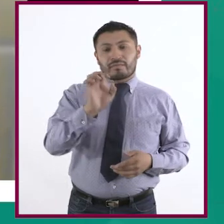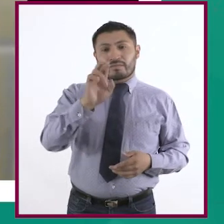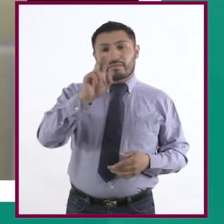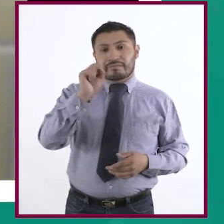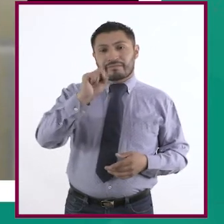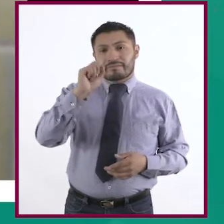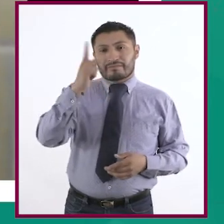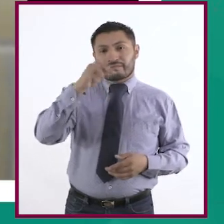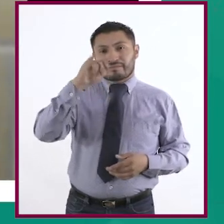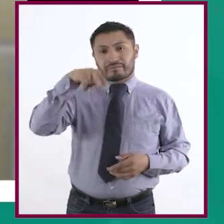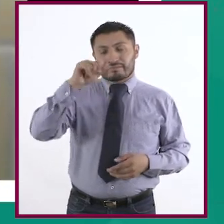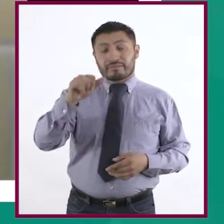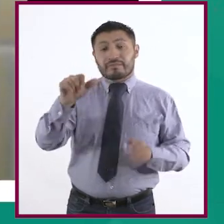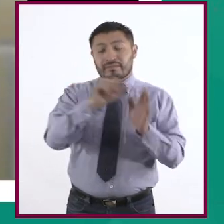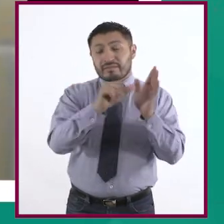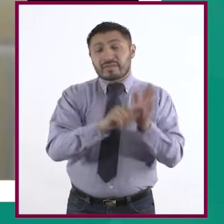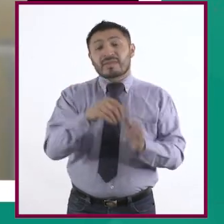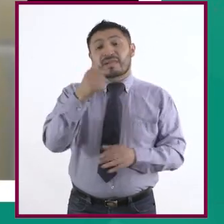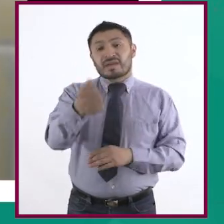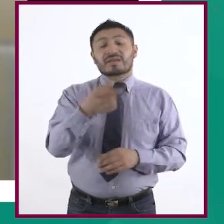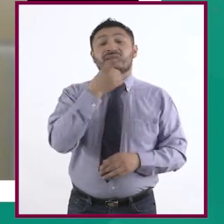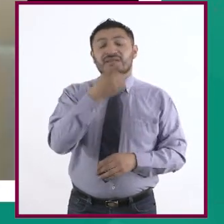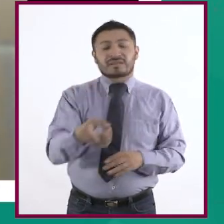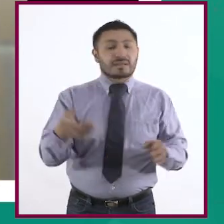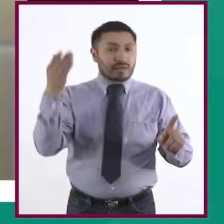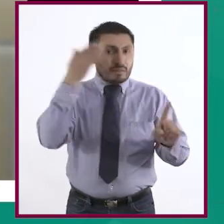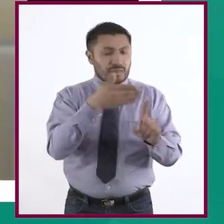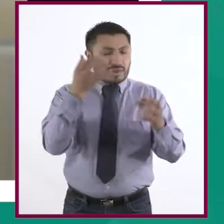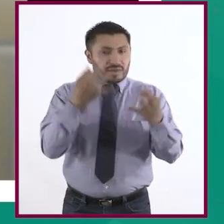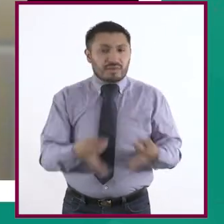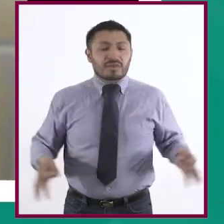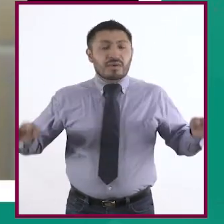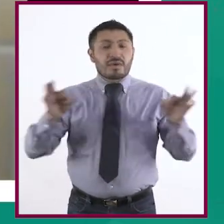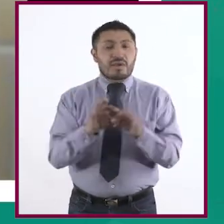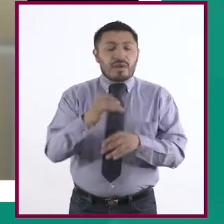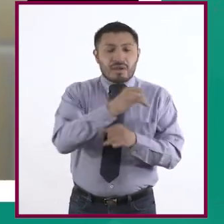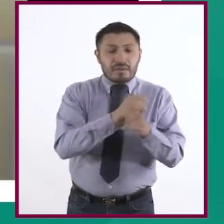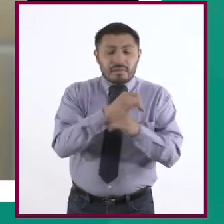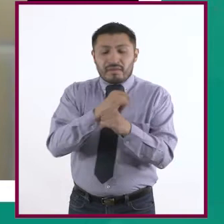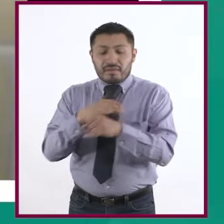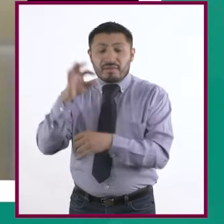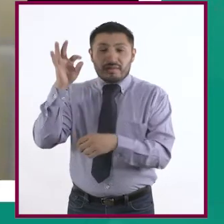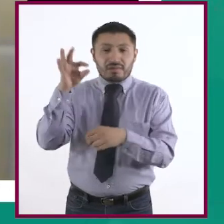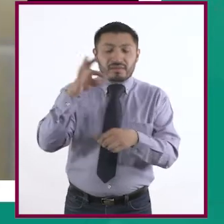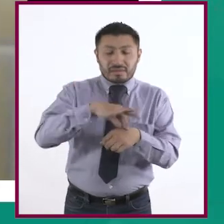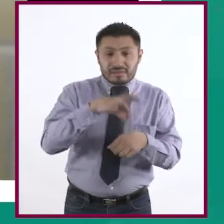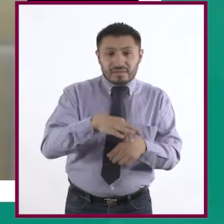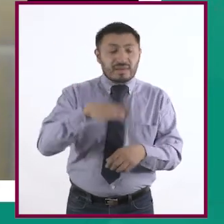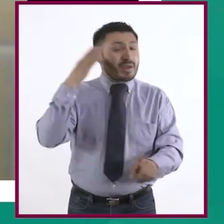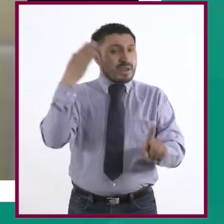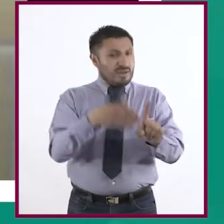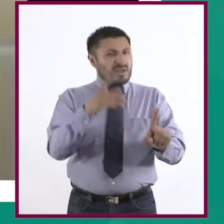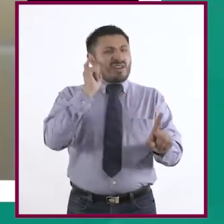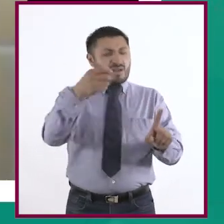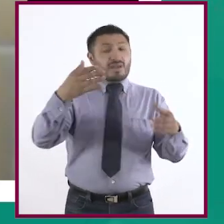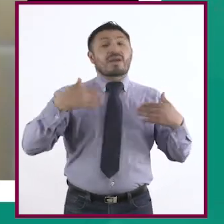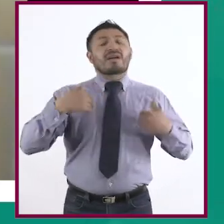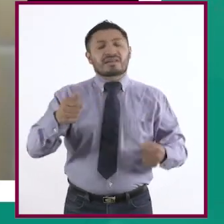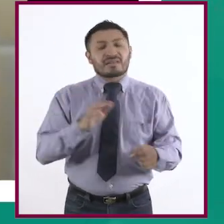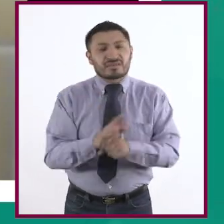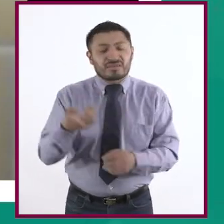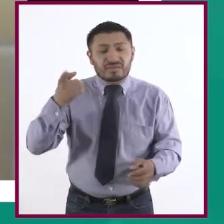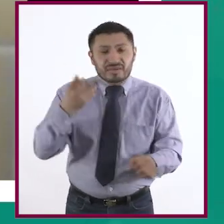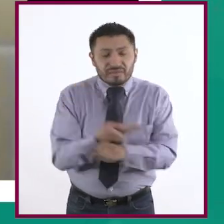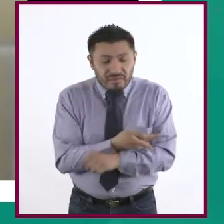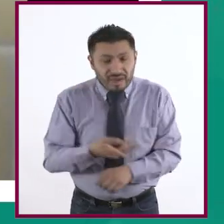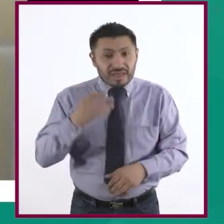el artículo 6 nos dice que el propósito principal de la investigación médica en seres humanos es comprender las causas, evolución y efectos